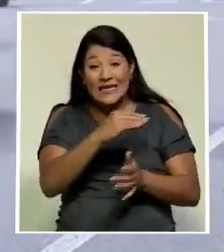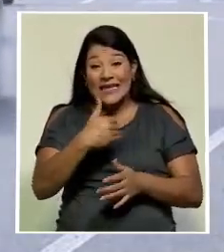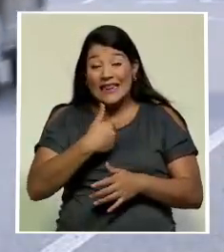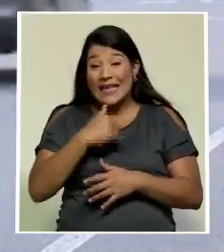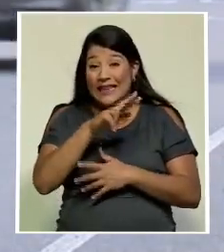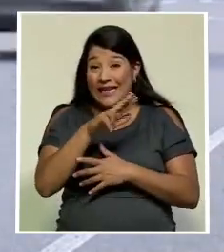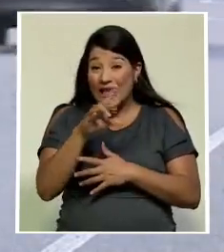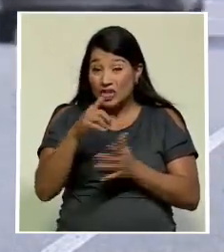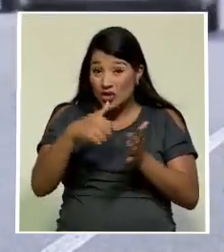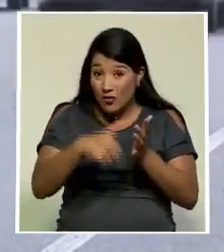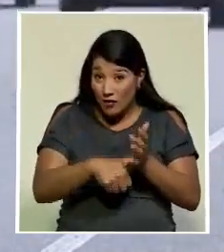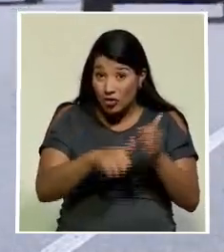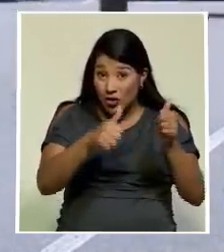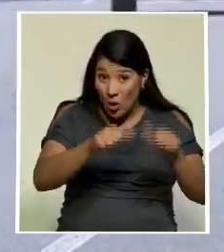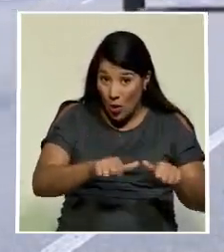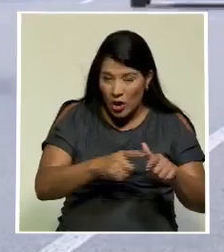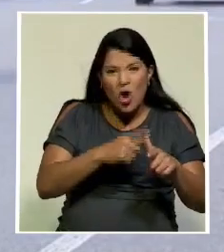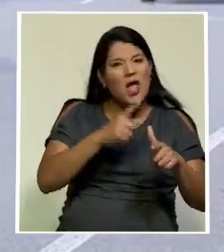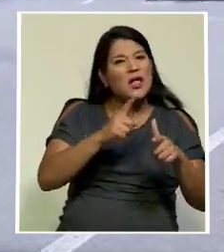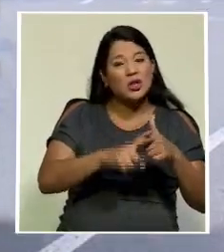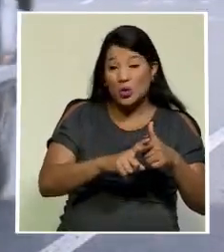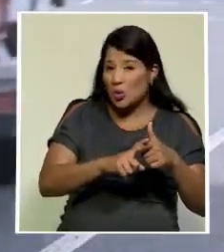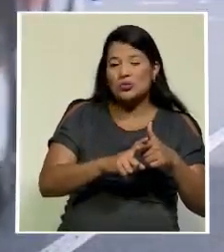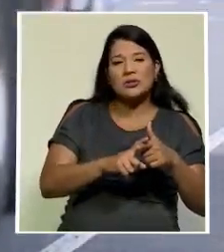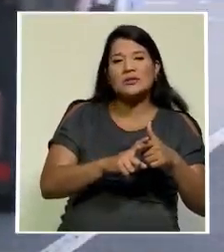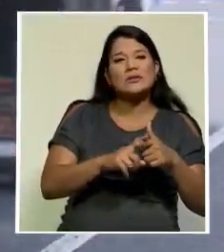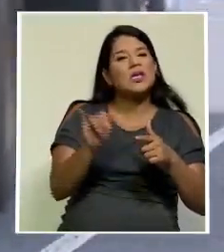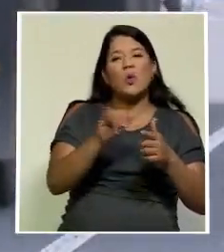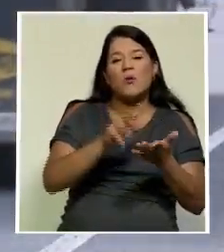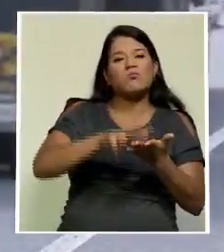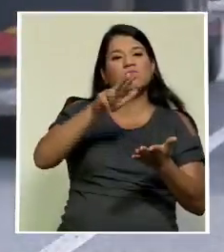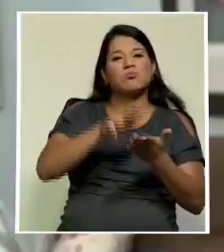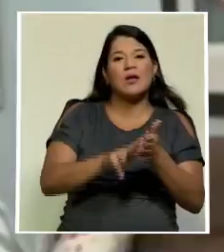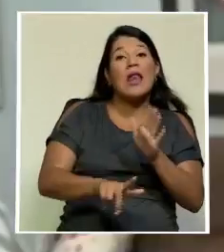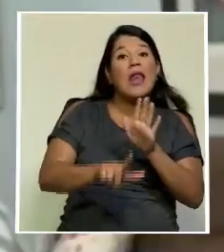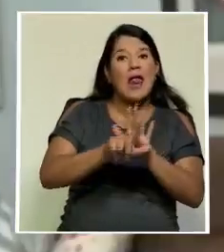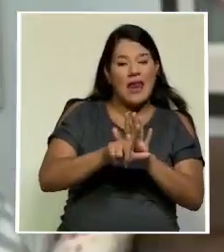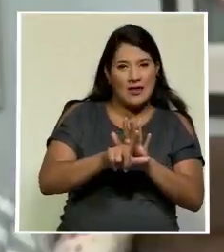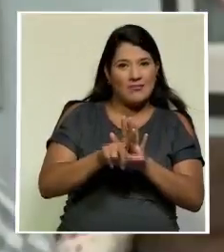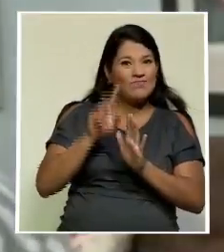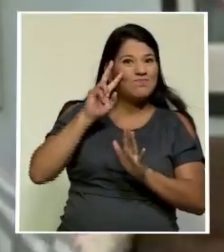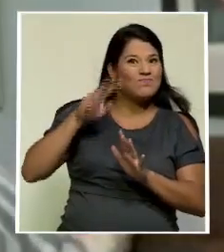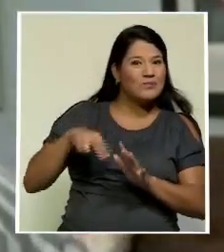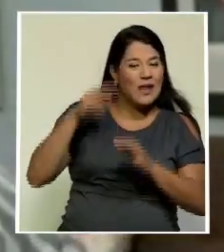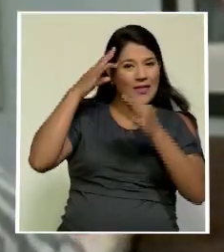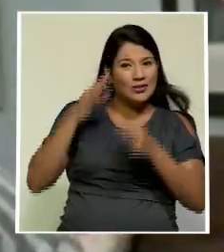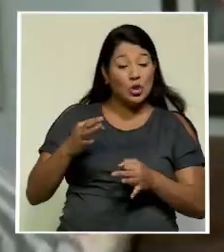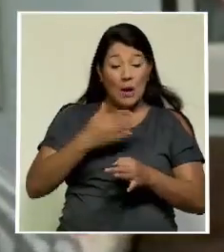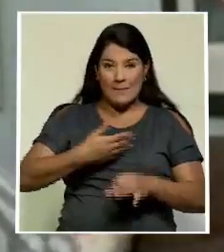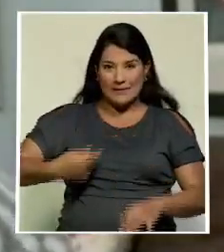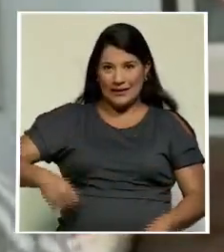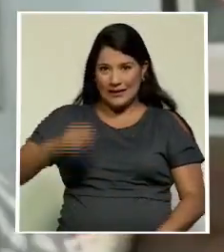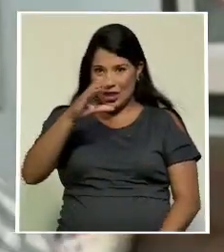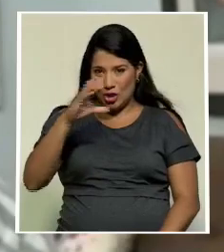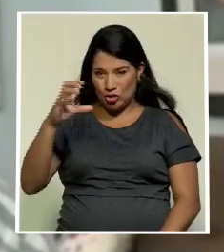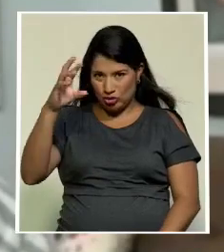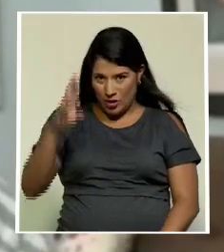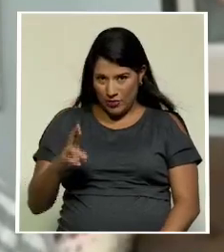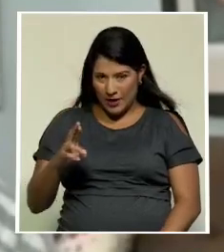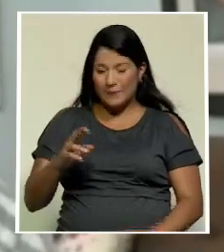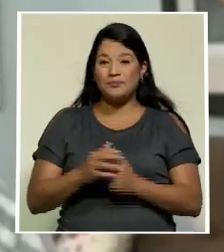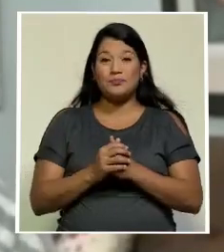por decirlo así, la decisión del presidente de la República. En ese caso, tiene que obtener una